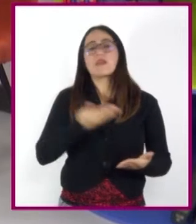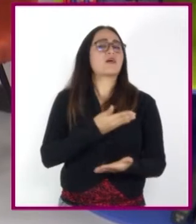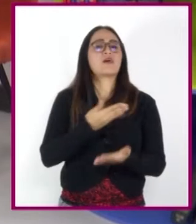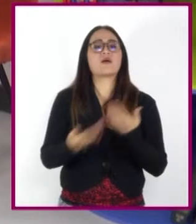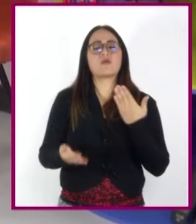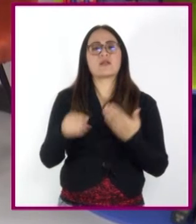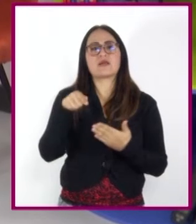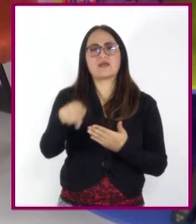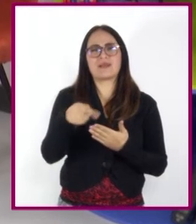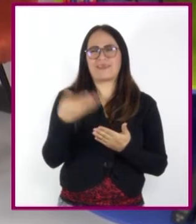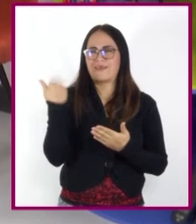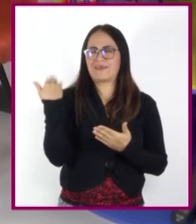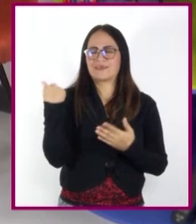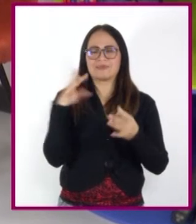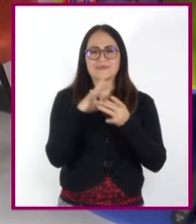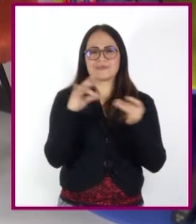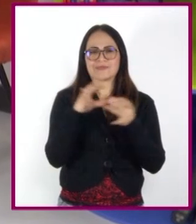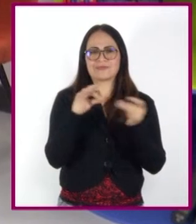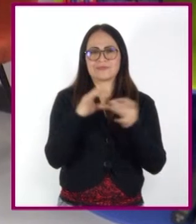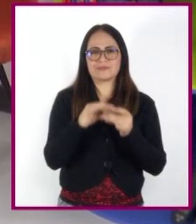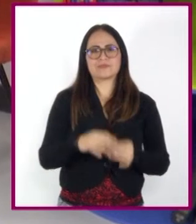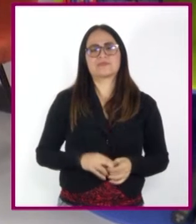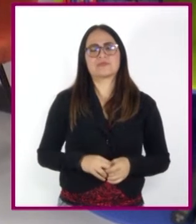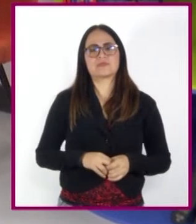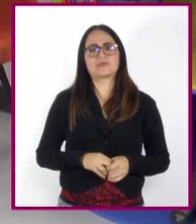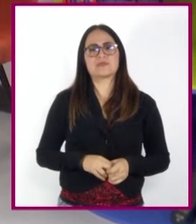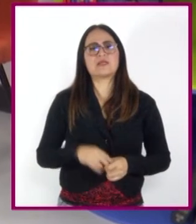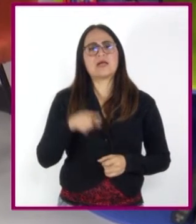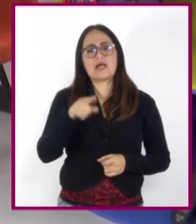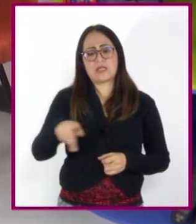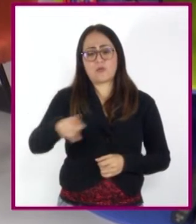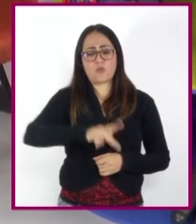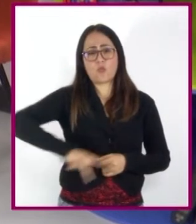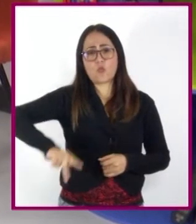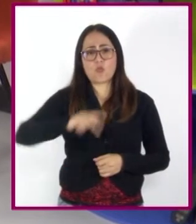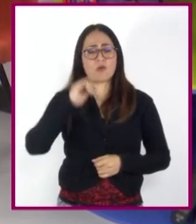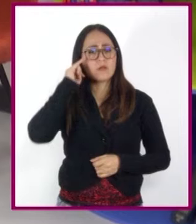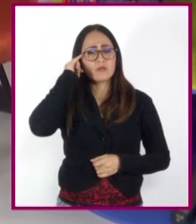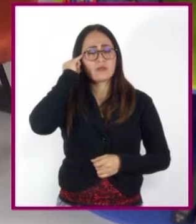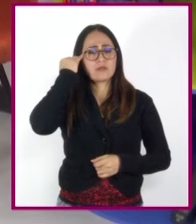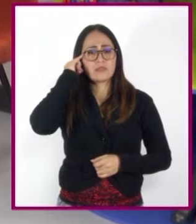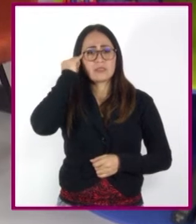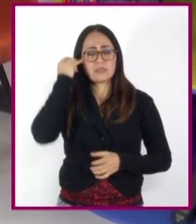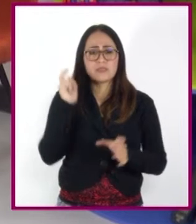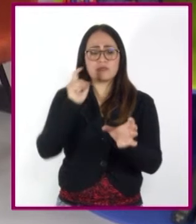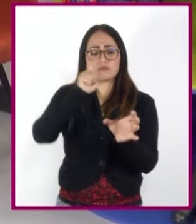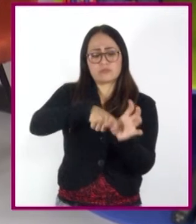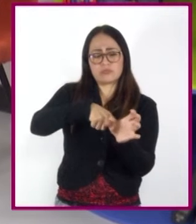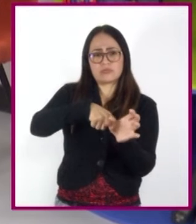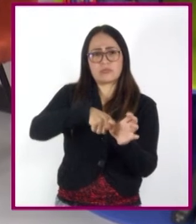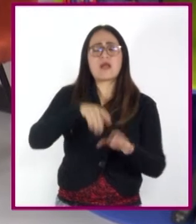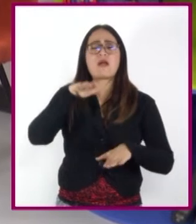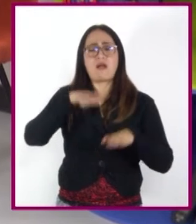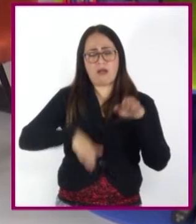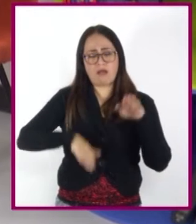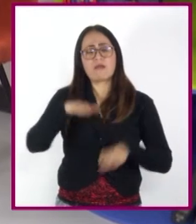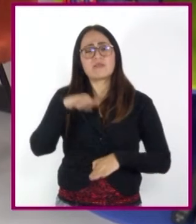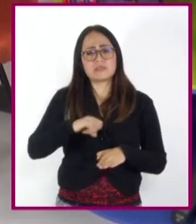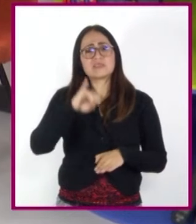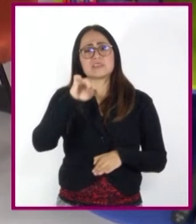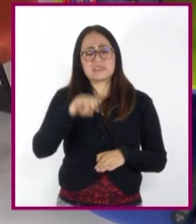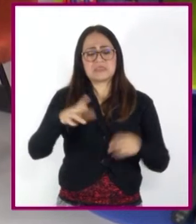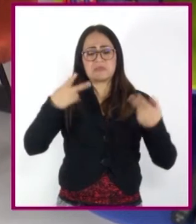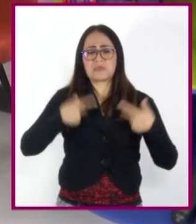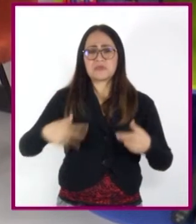nos comentaban anteriormente, ser integrante de un pueblo originario o indígena también es una situación que la